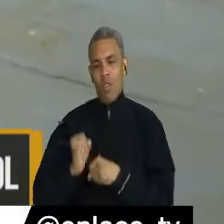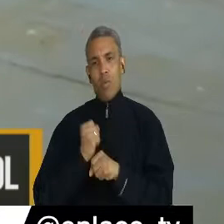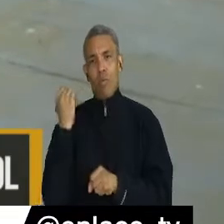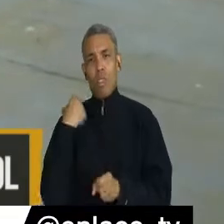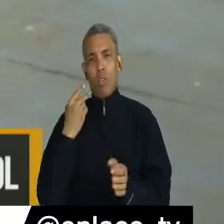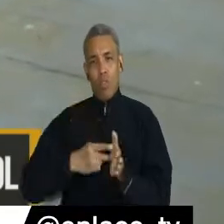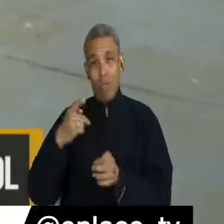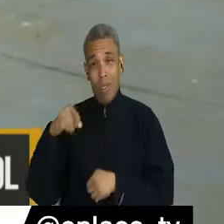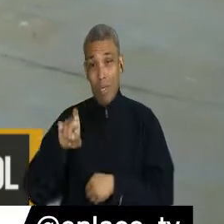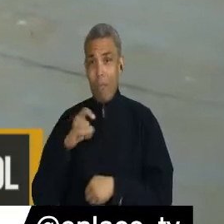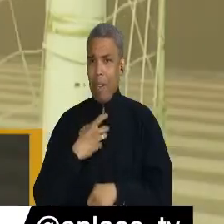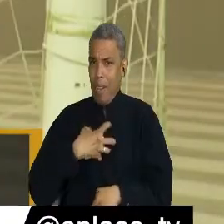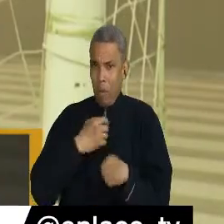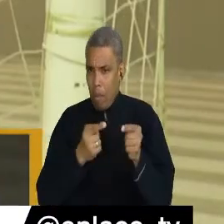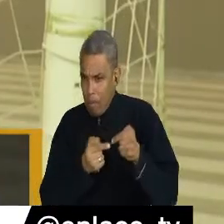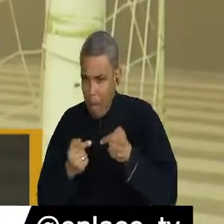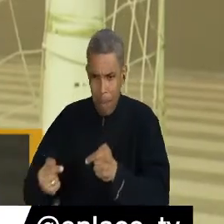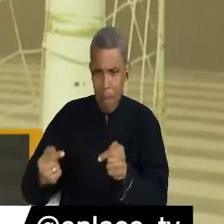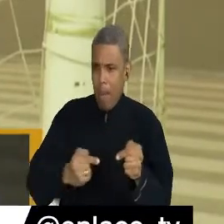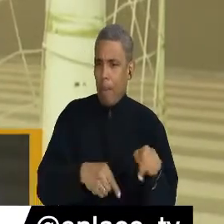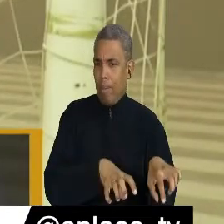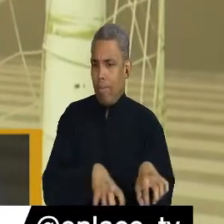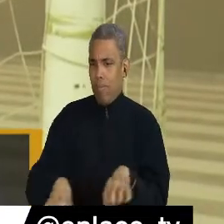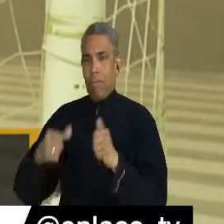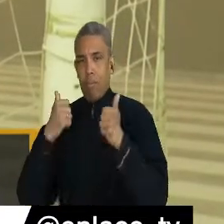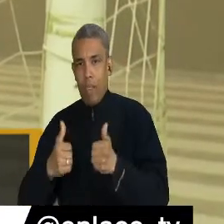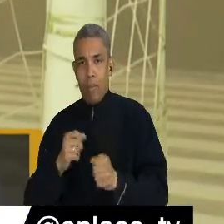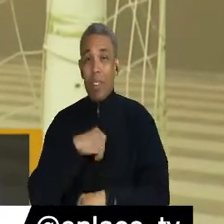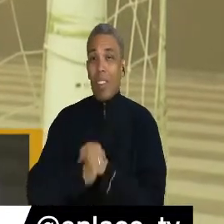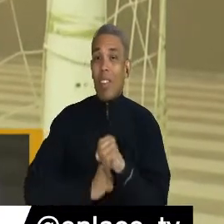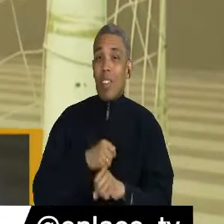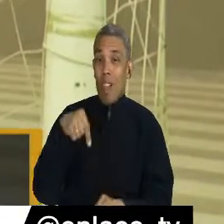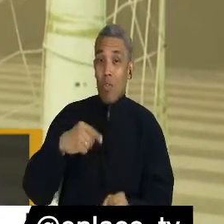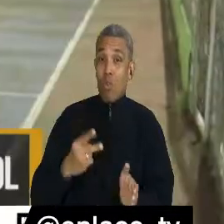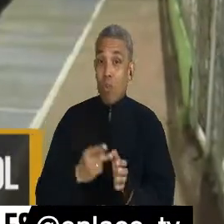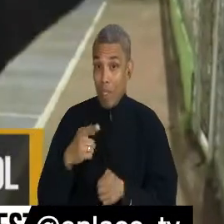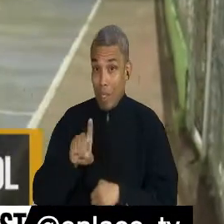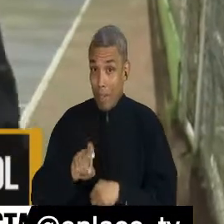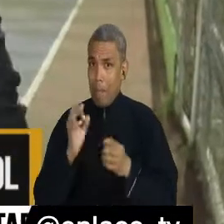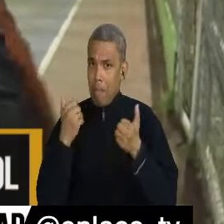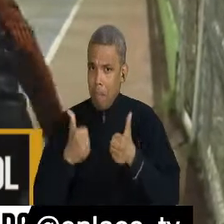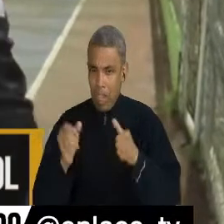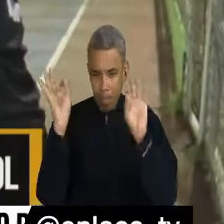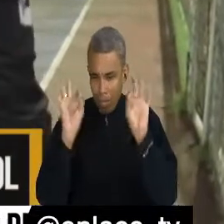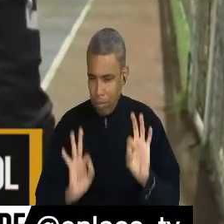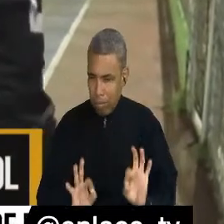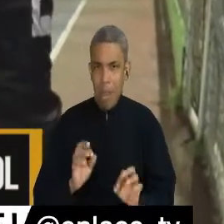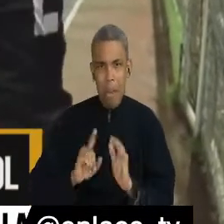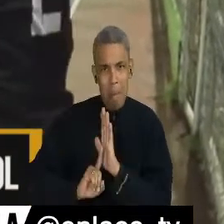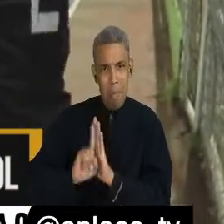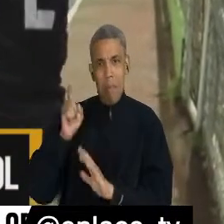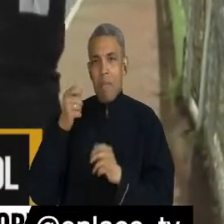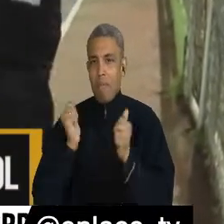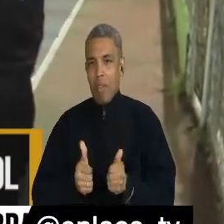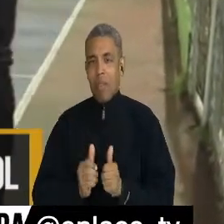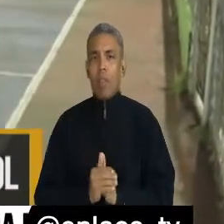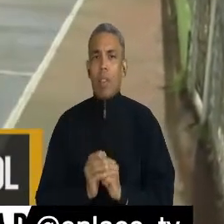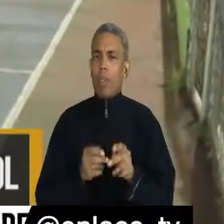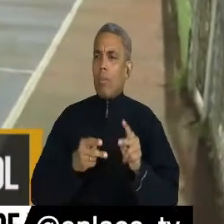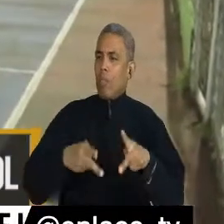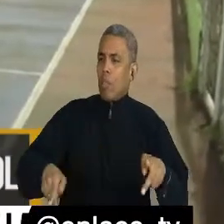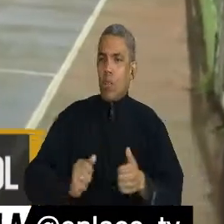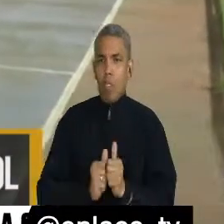excelente torneo también y este año no nos hemos quedado atrás tampoco en el nivel en cuanto a la organización. También permiten que los deportistas de la ciudad tengan un